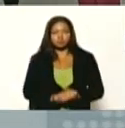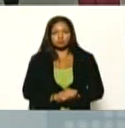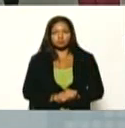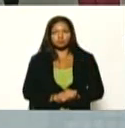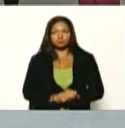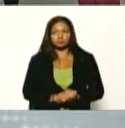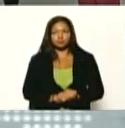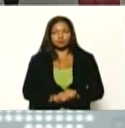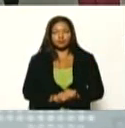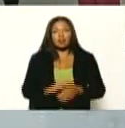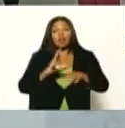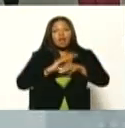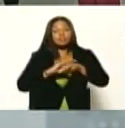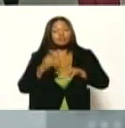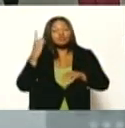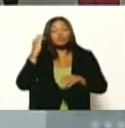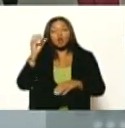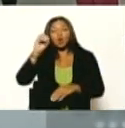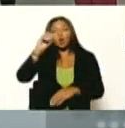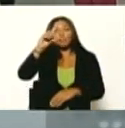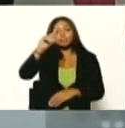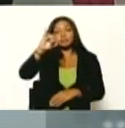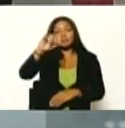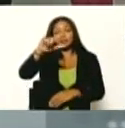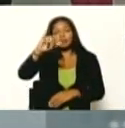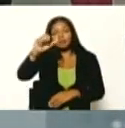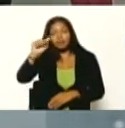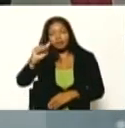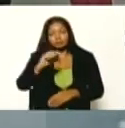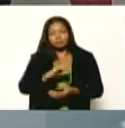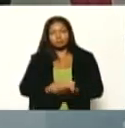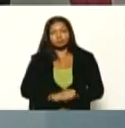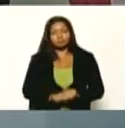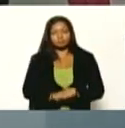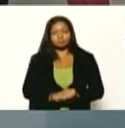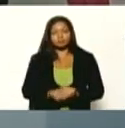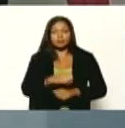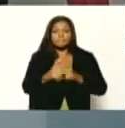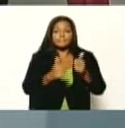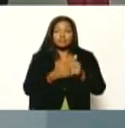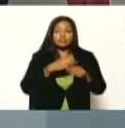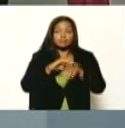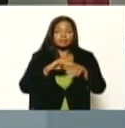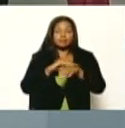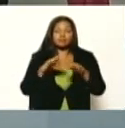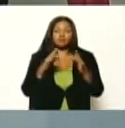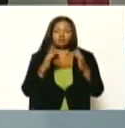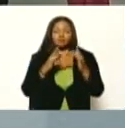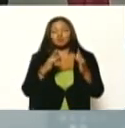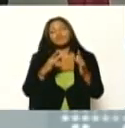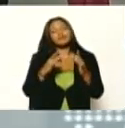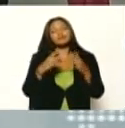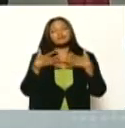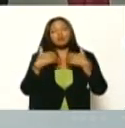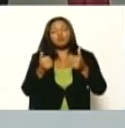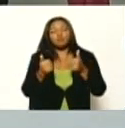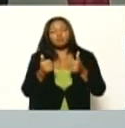está la doctora Odilia Gómez. Odilia, viceministra de Redes de Salud